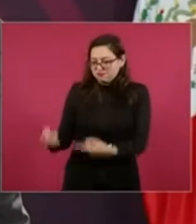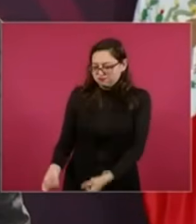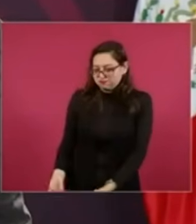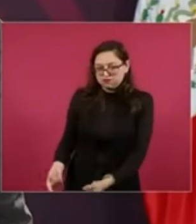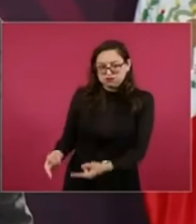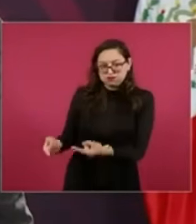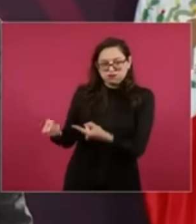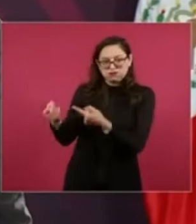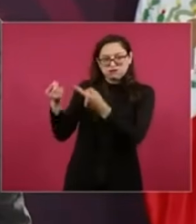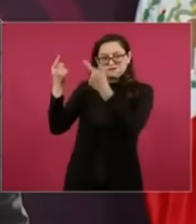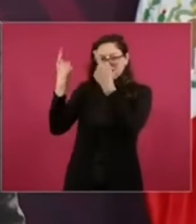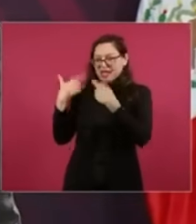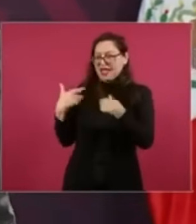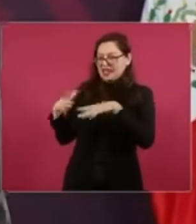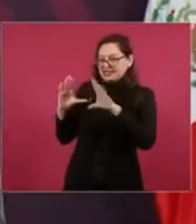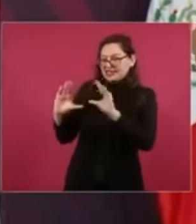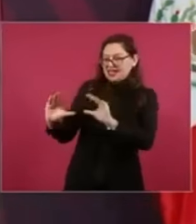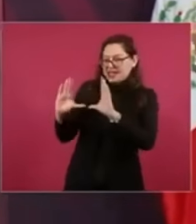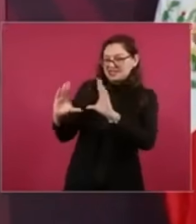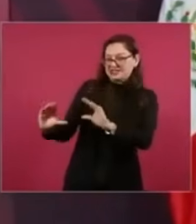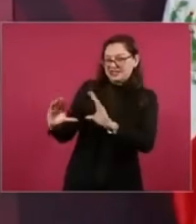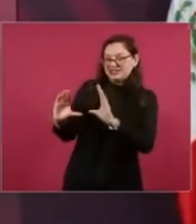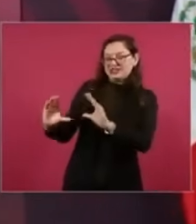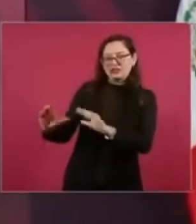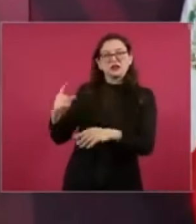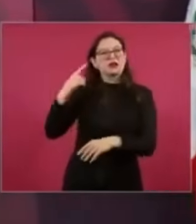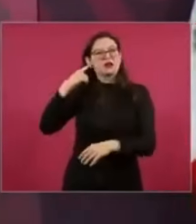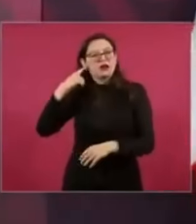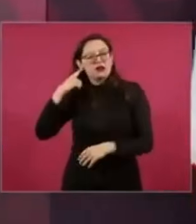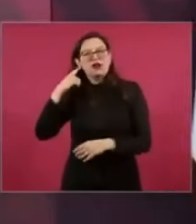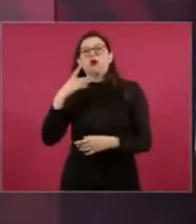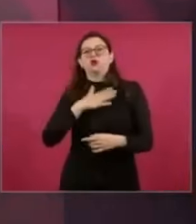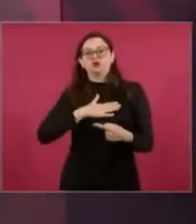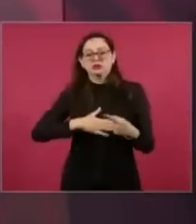la palabra justicia, democracia,